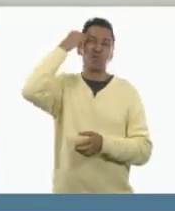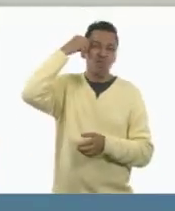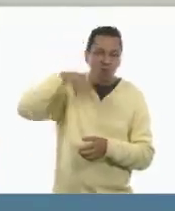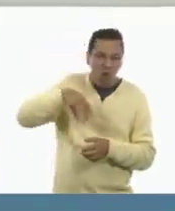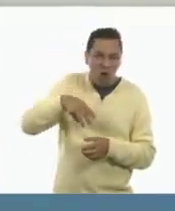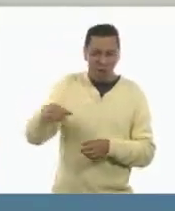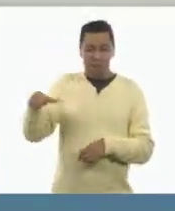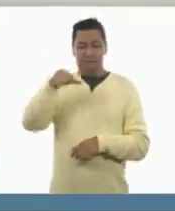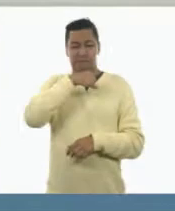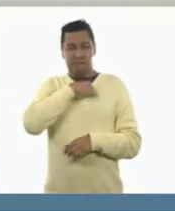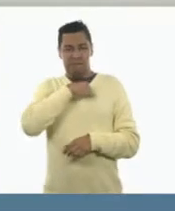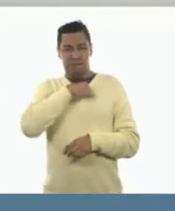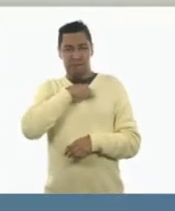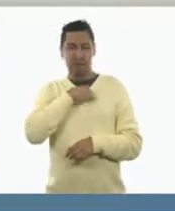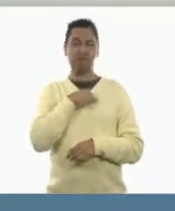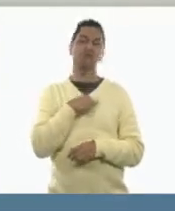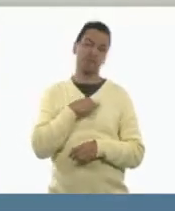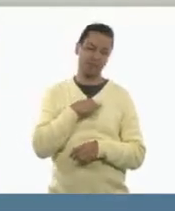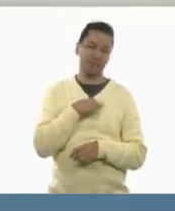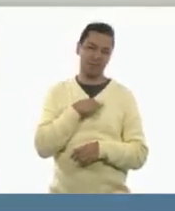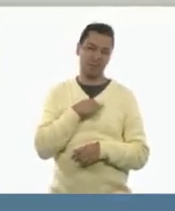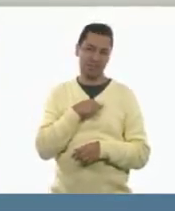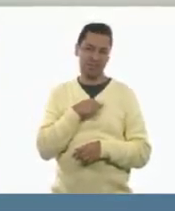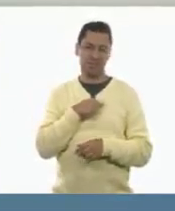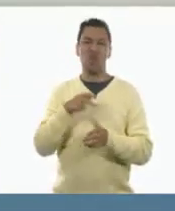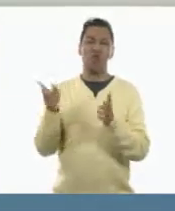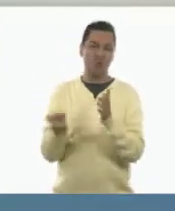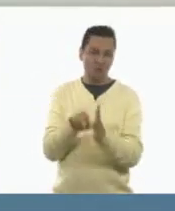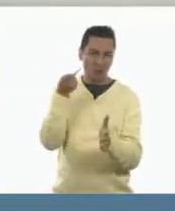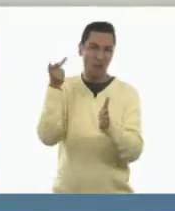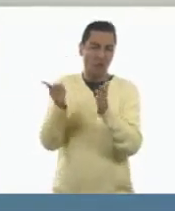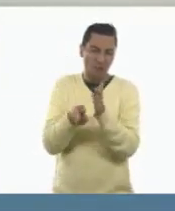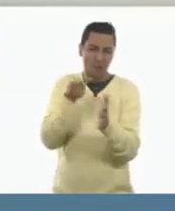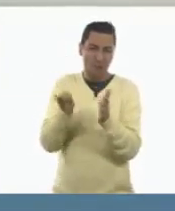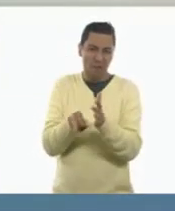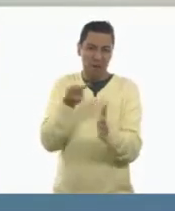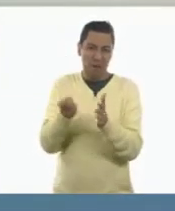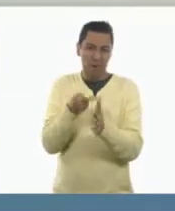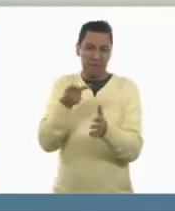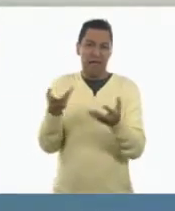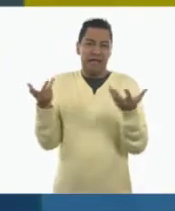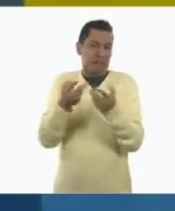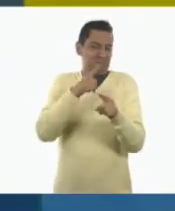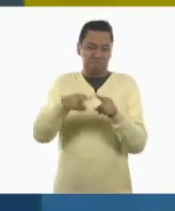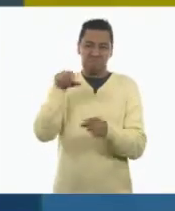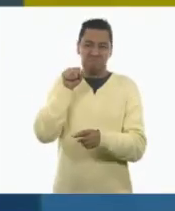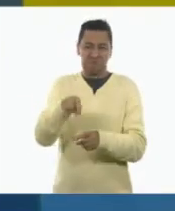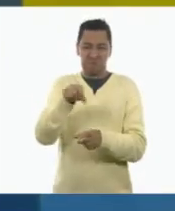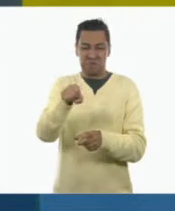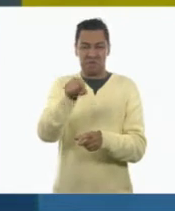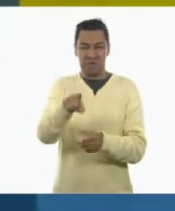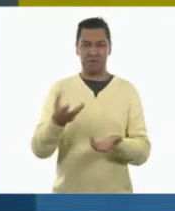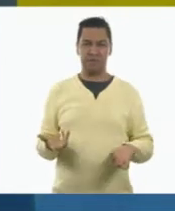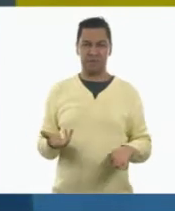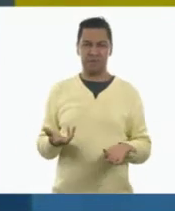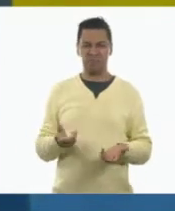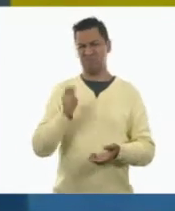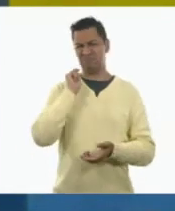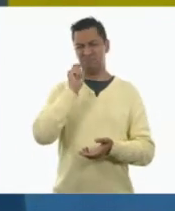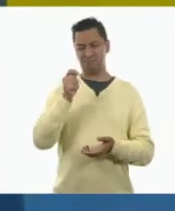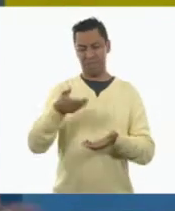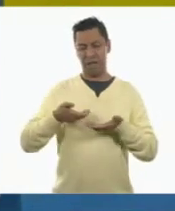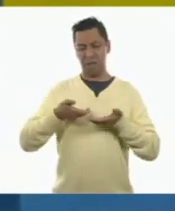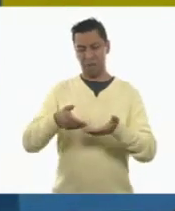mezquino recorren dos veces el mismo camino. El flojo y el mezquino recorren dos veces el mismo